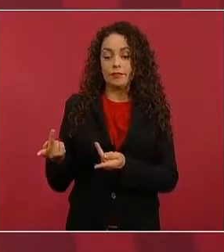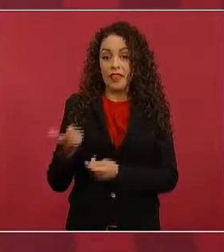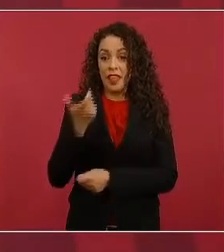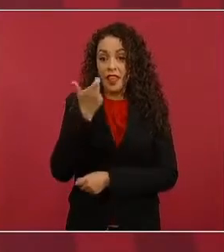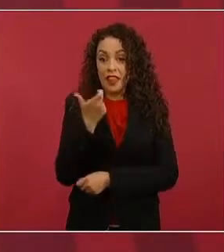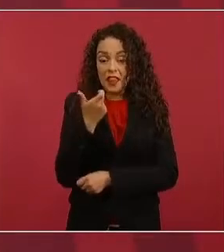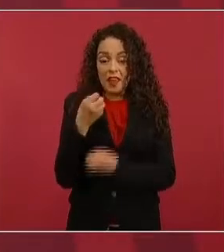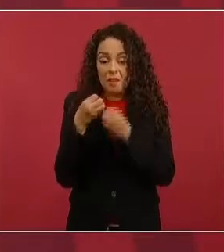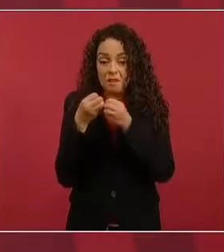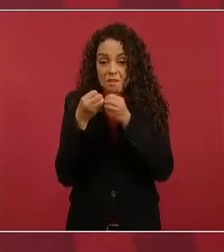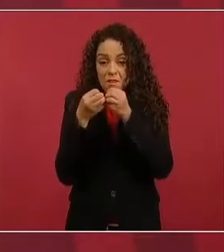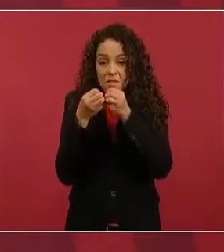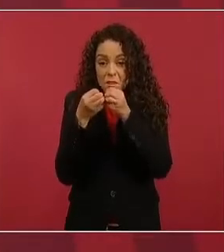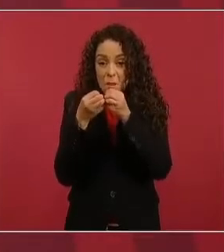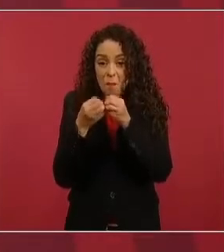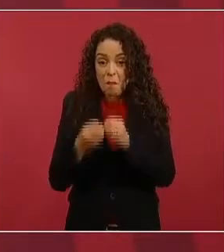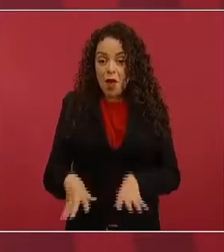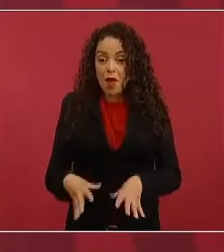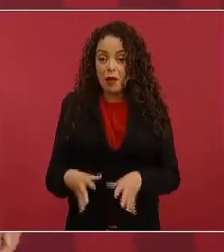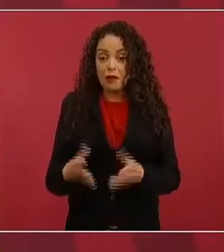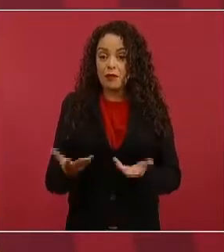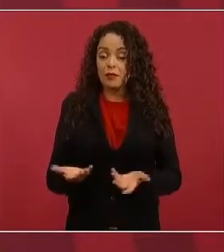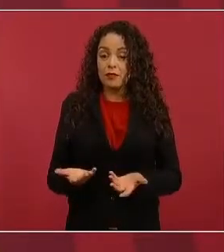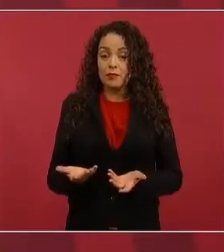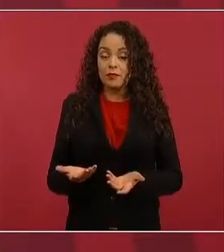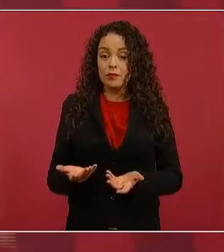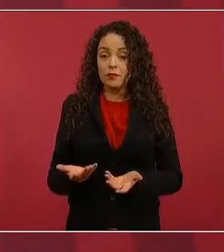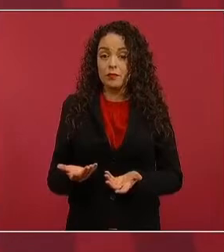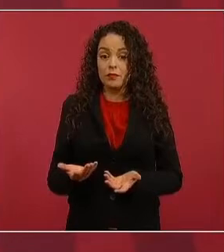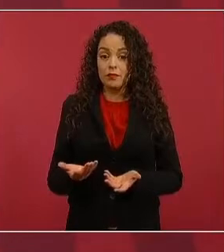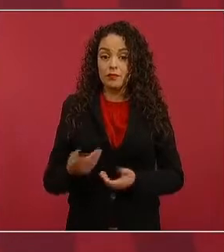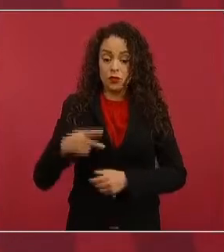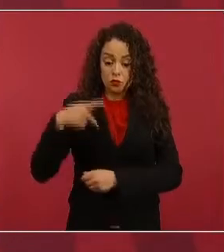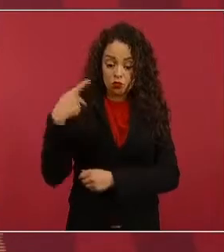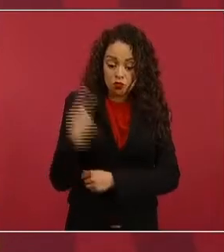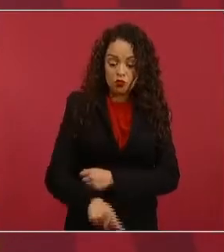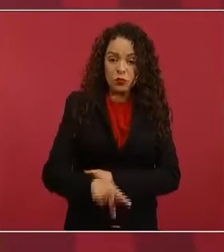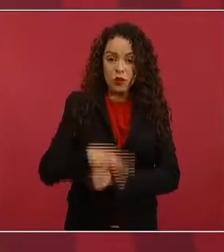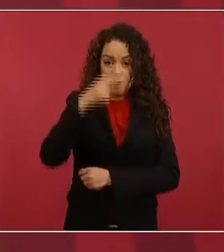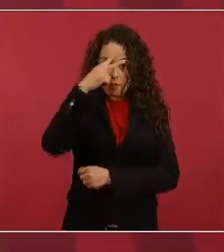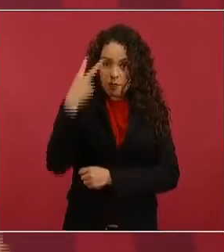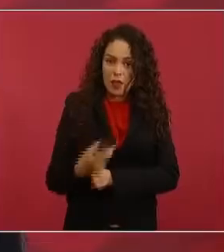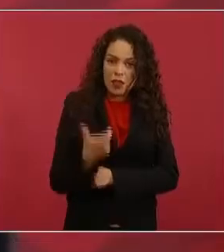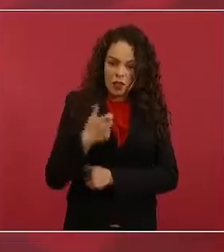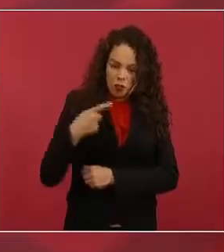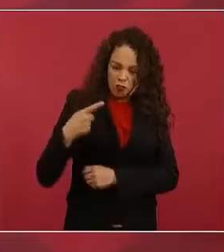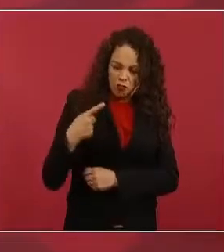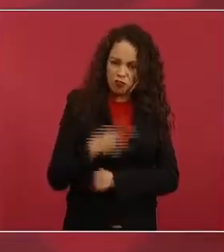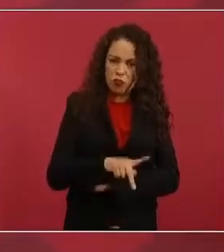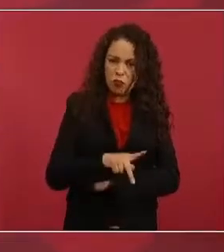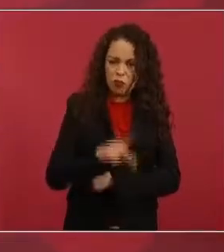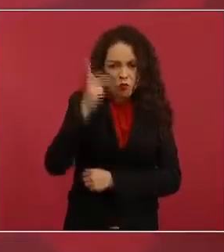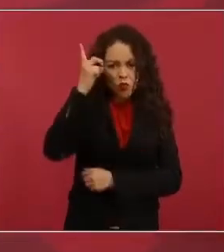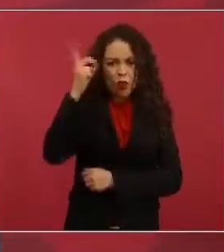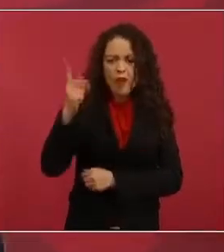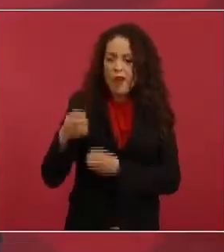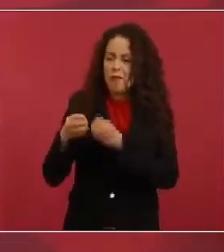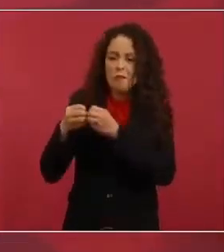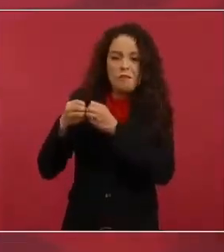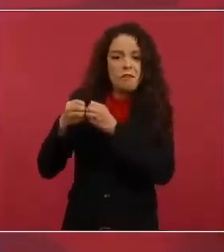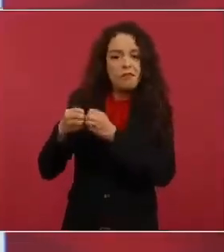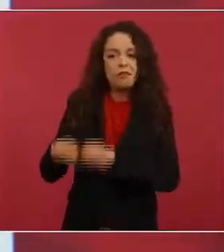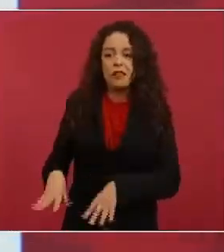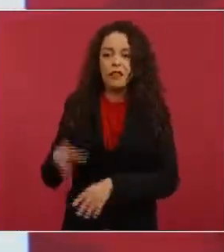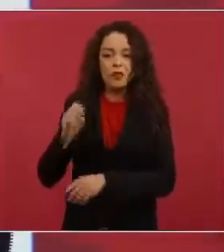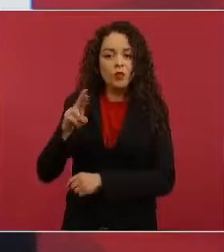dinero de el erario, dinero del pueblo. Entonces, el planteamiento